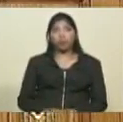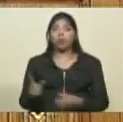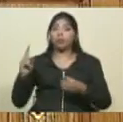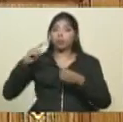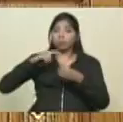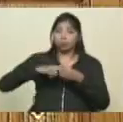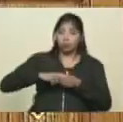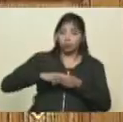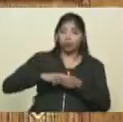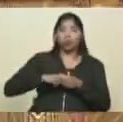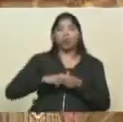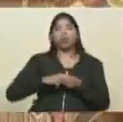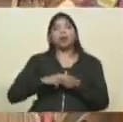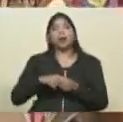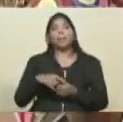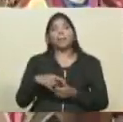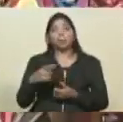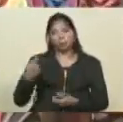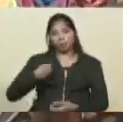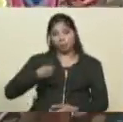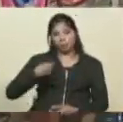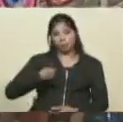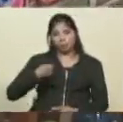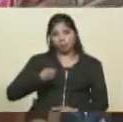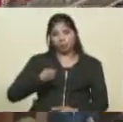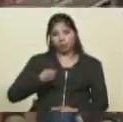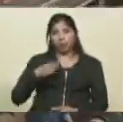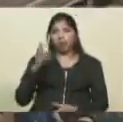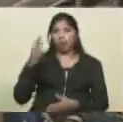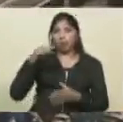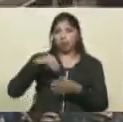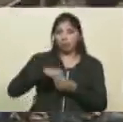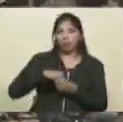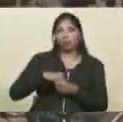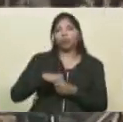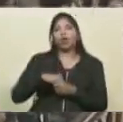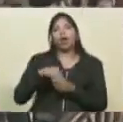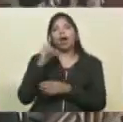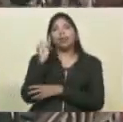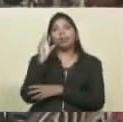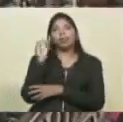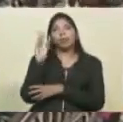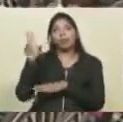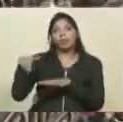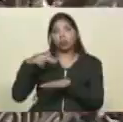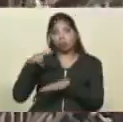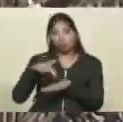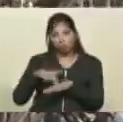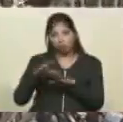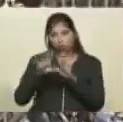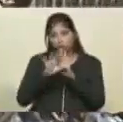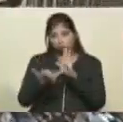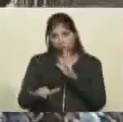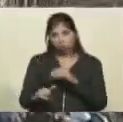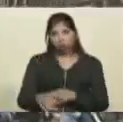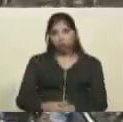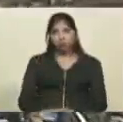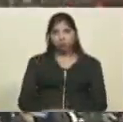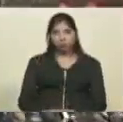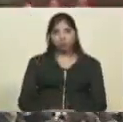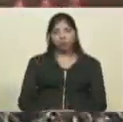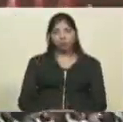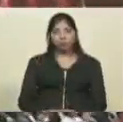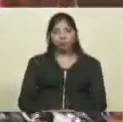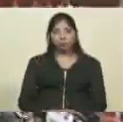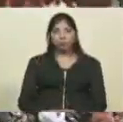y pensionados como voces dentro de la Asamblea Nacional en la convocatoria de la Asamblea Nacional